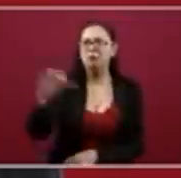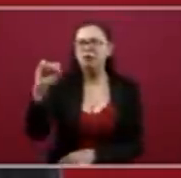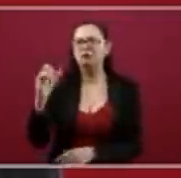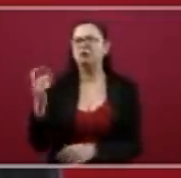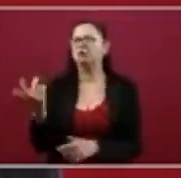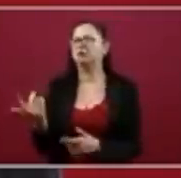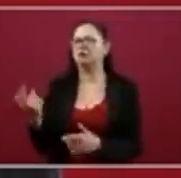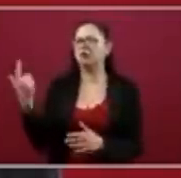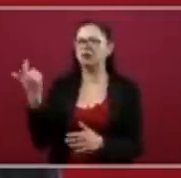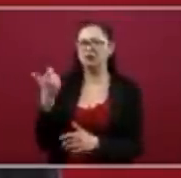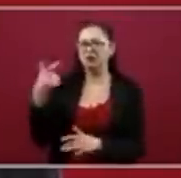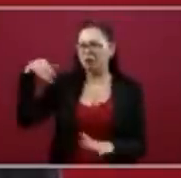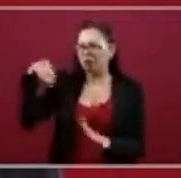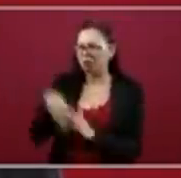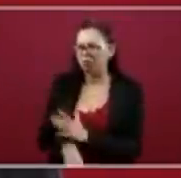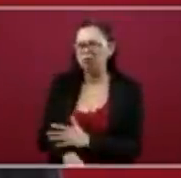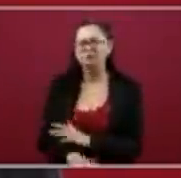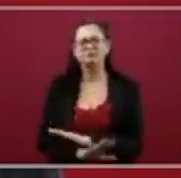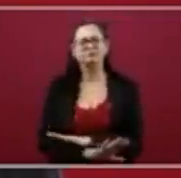sin devaluaciones.